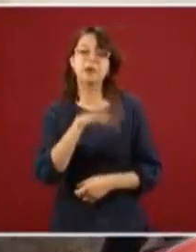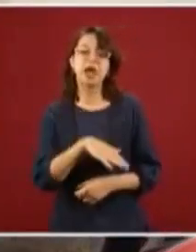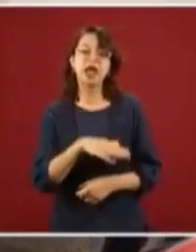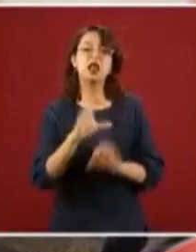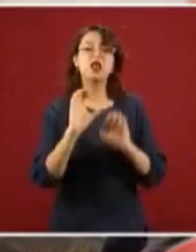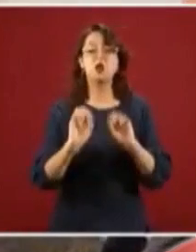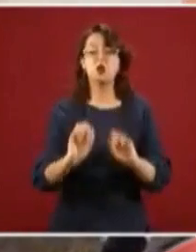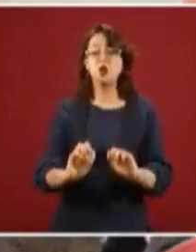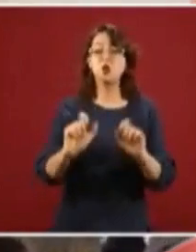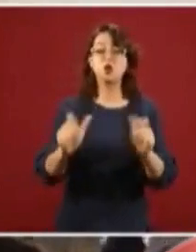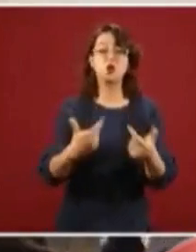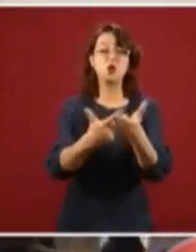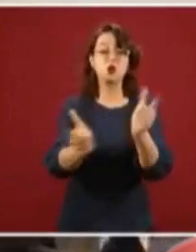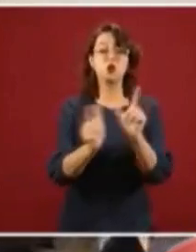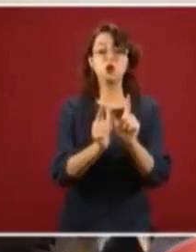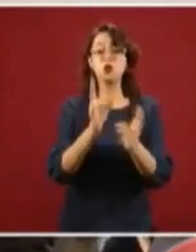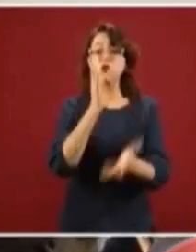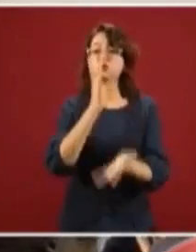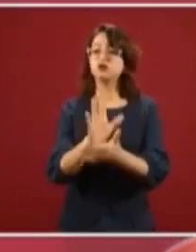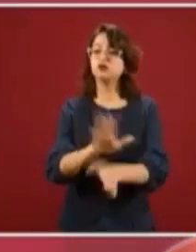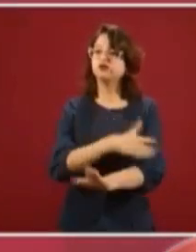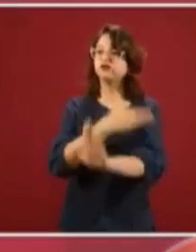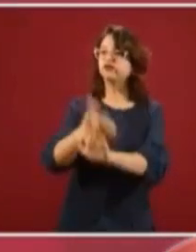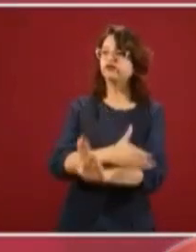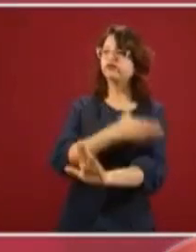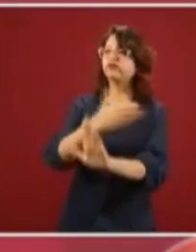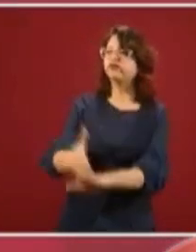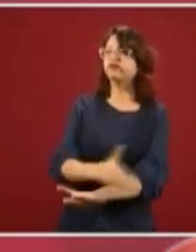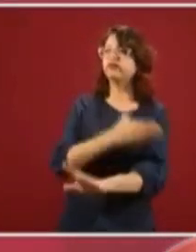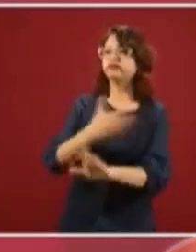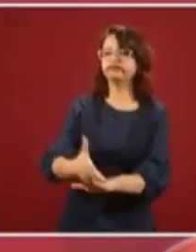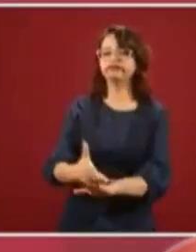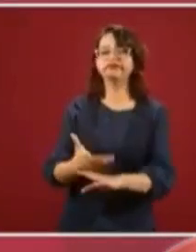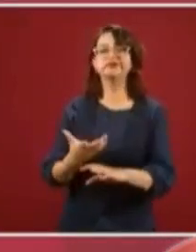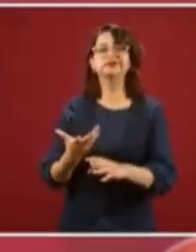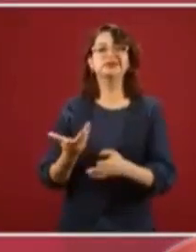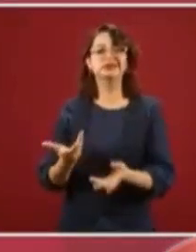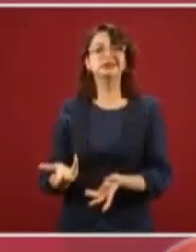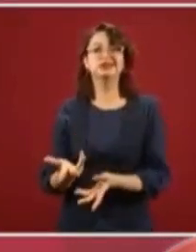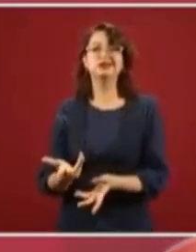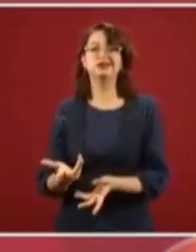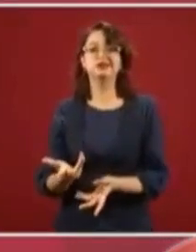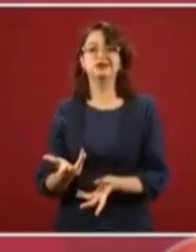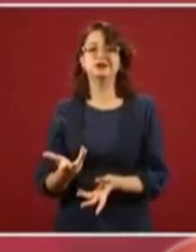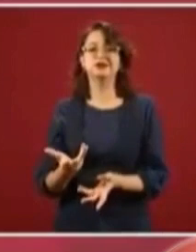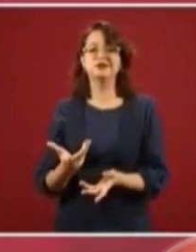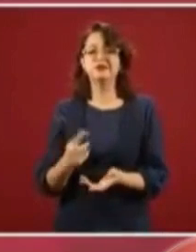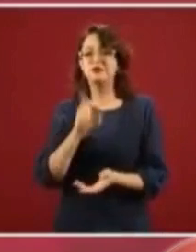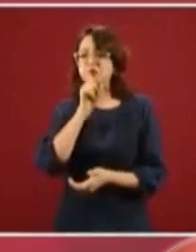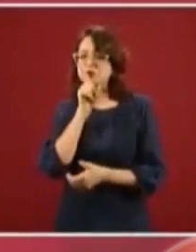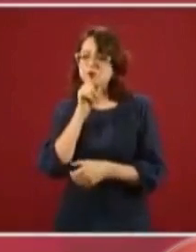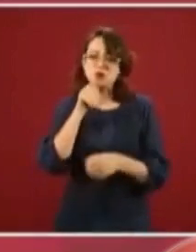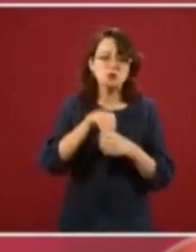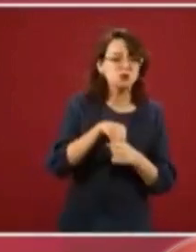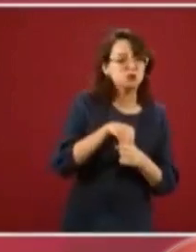grupos opositores en la clandestinidad.